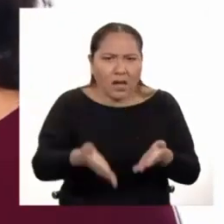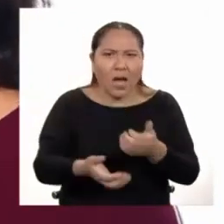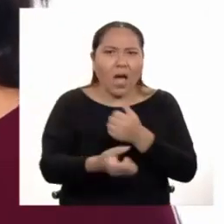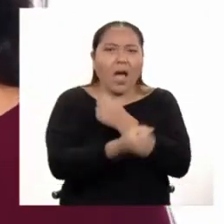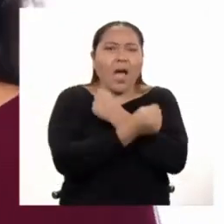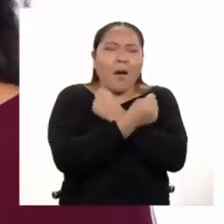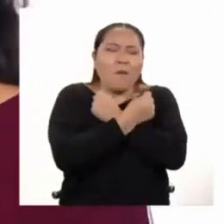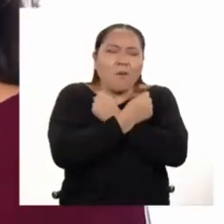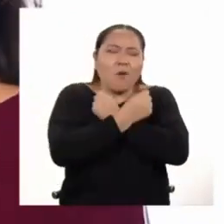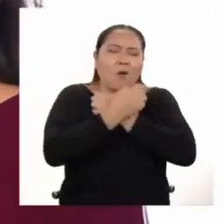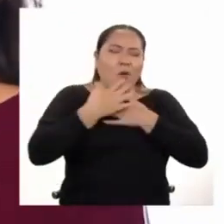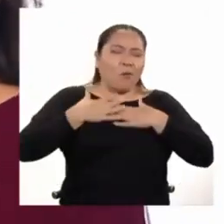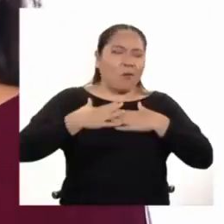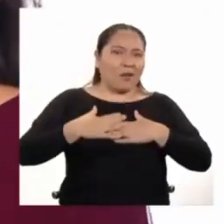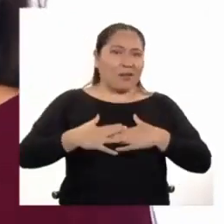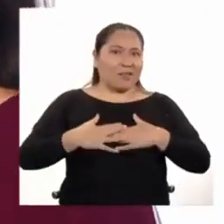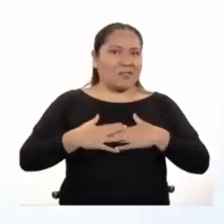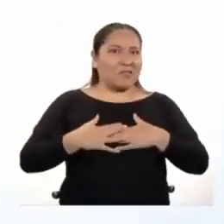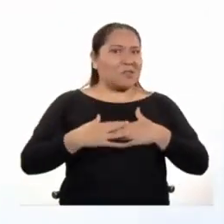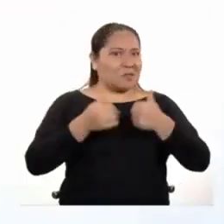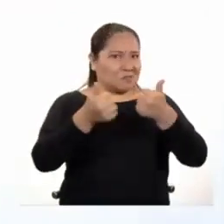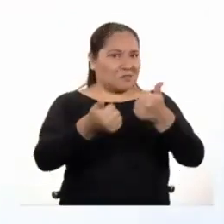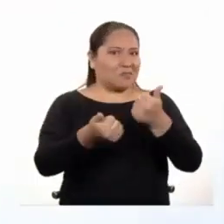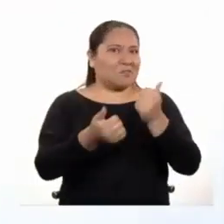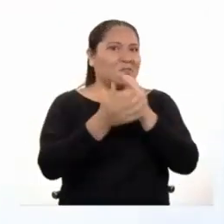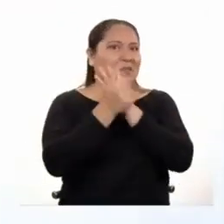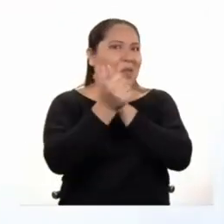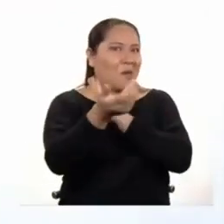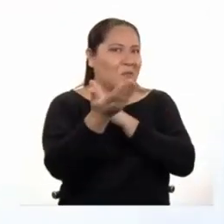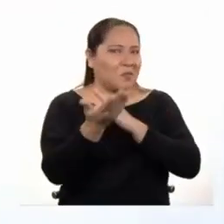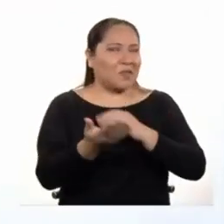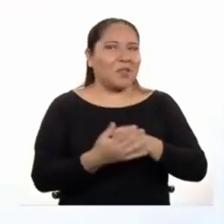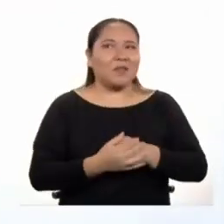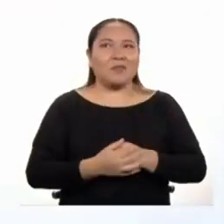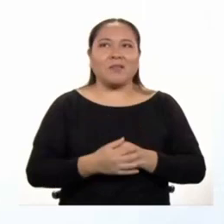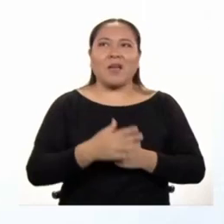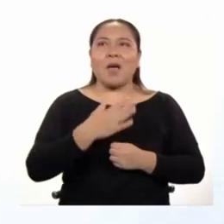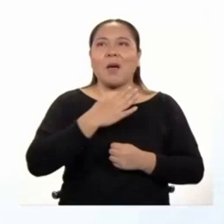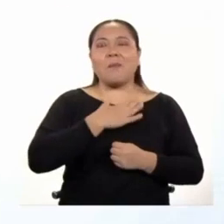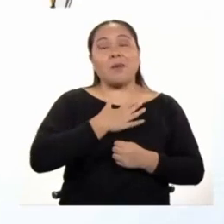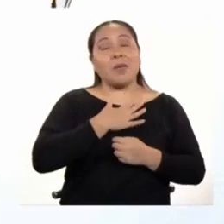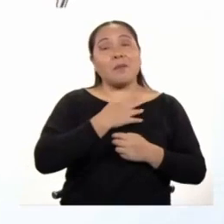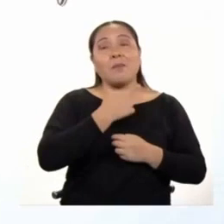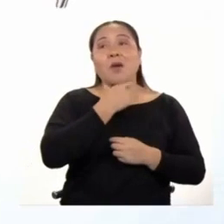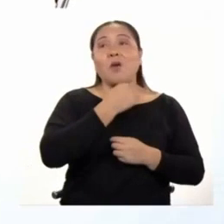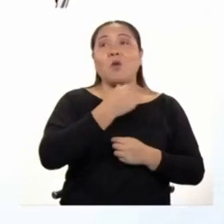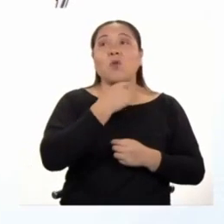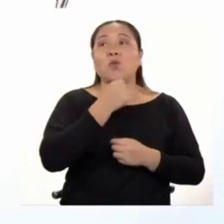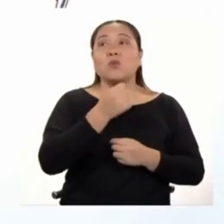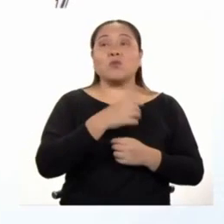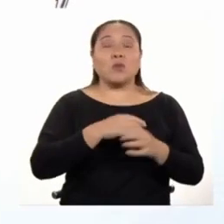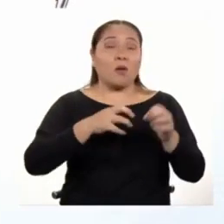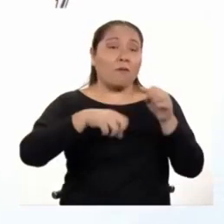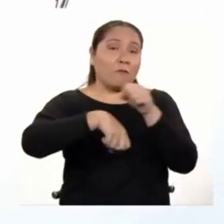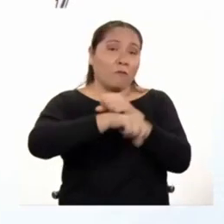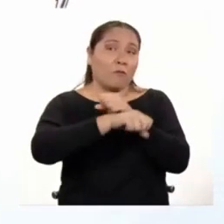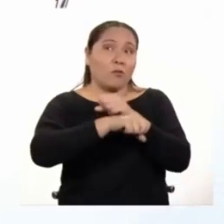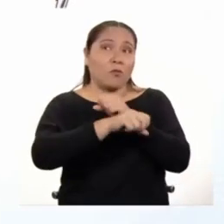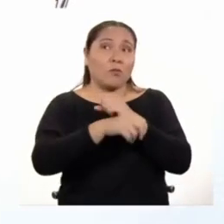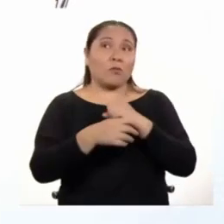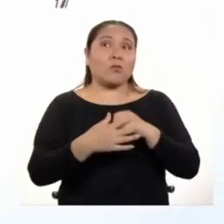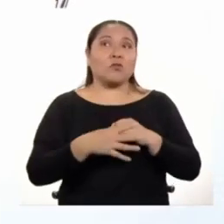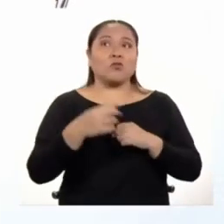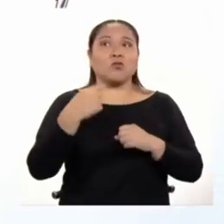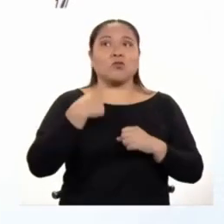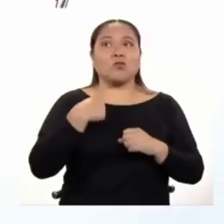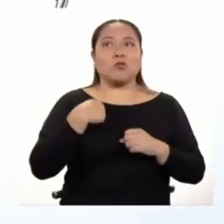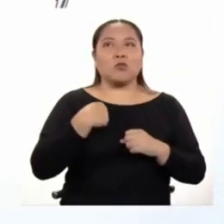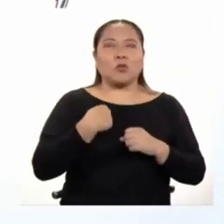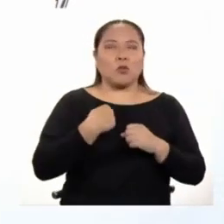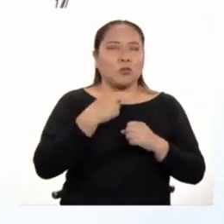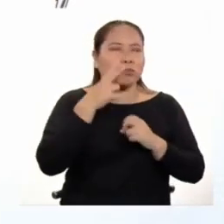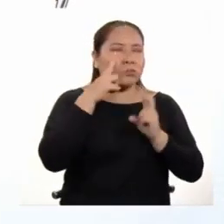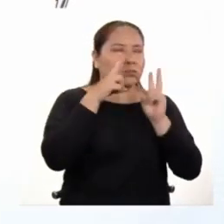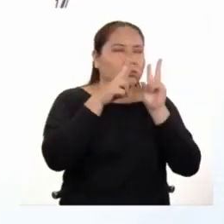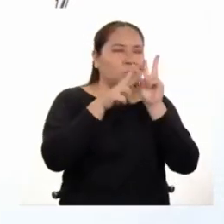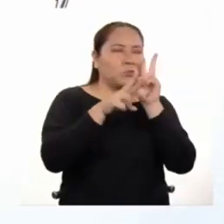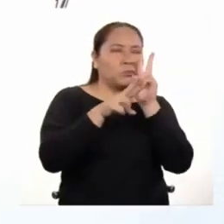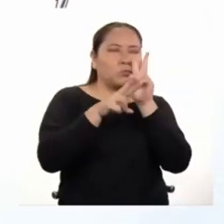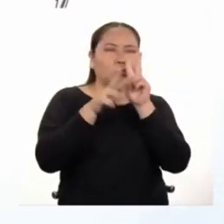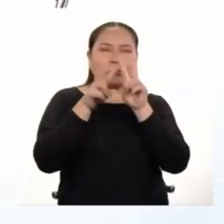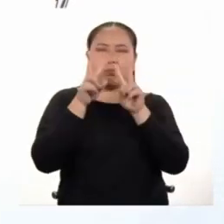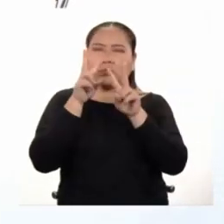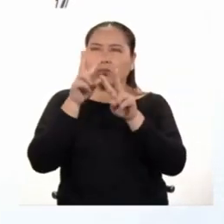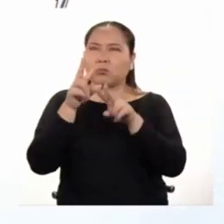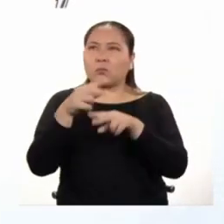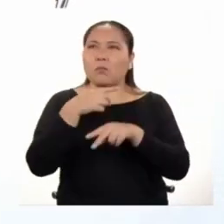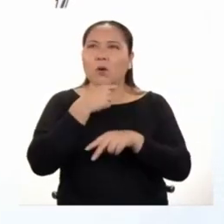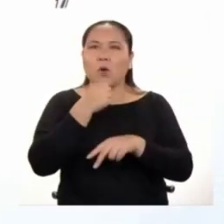camiseta y talento. A mí me gusta jugar al fútbol. Como soy muy observadora, me